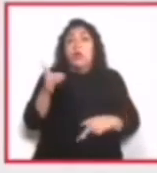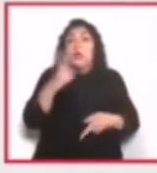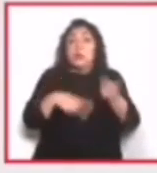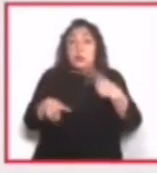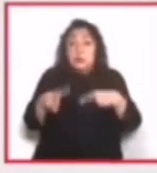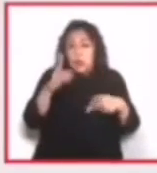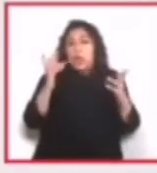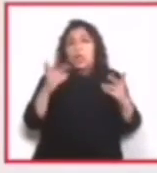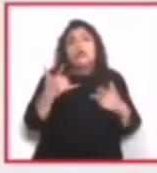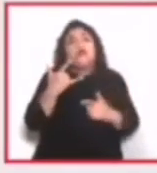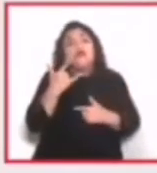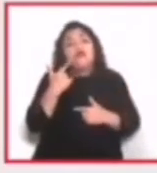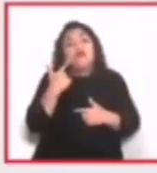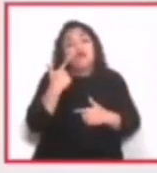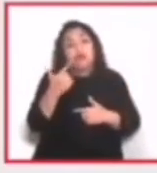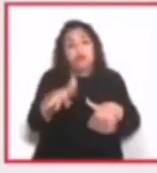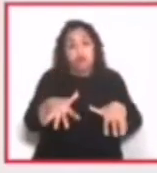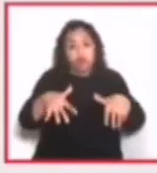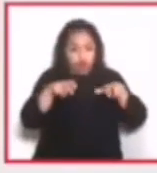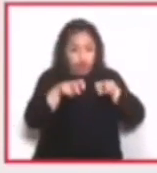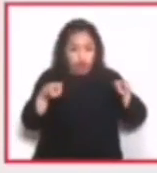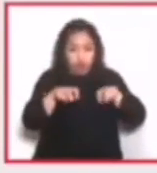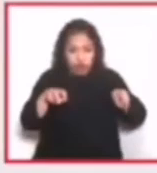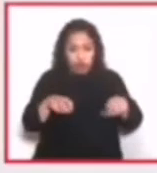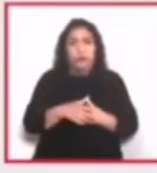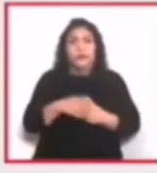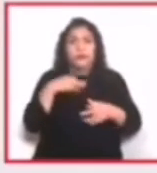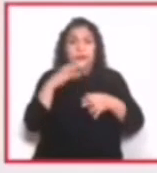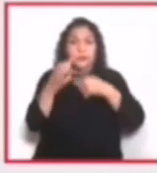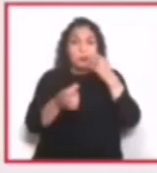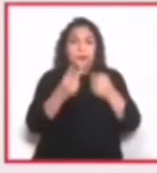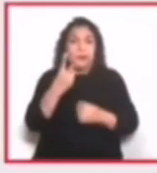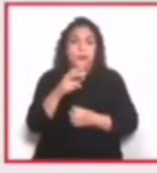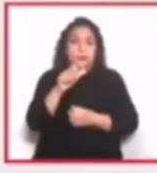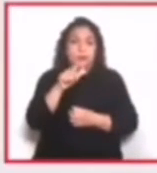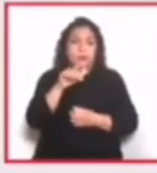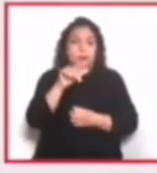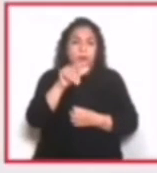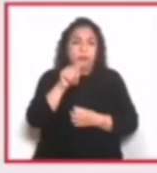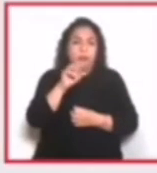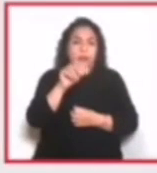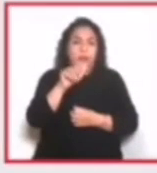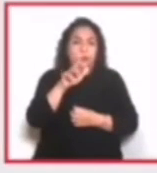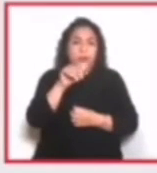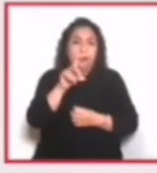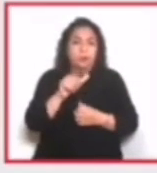como espectador. Noticias 22, Alberto Aranda.